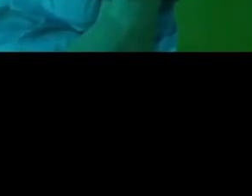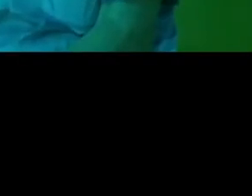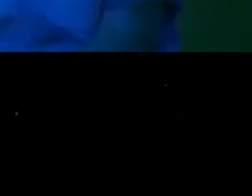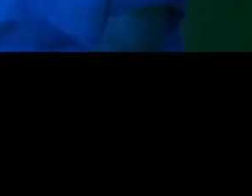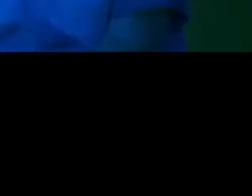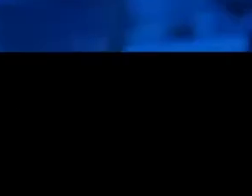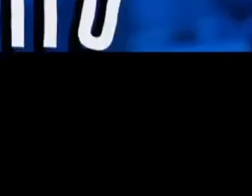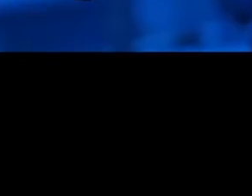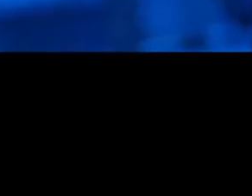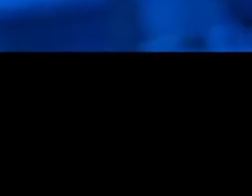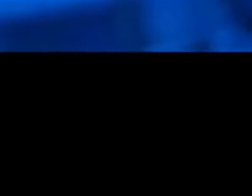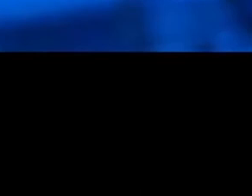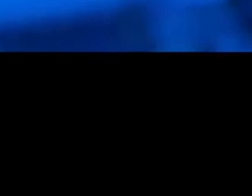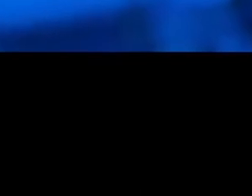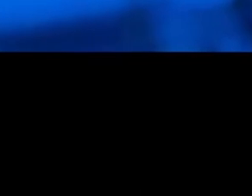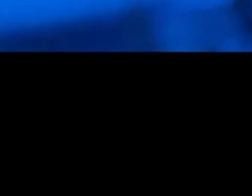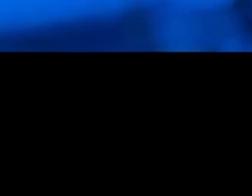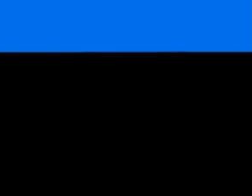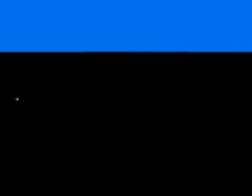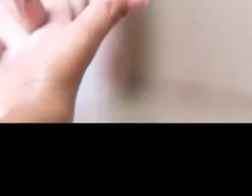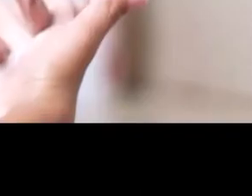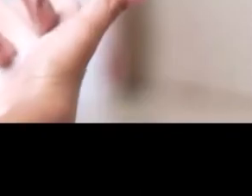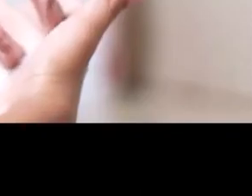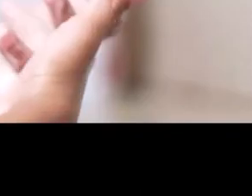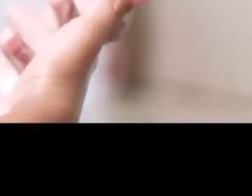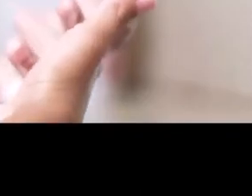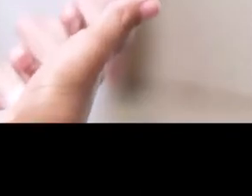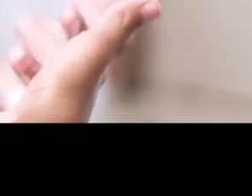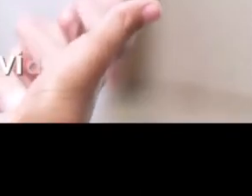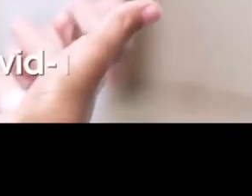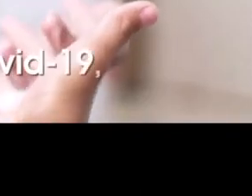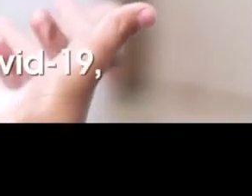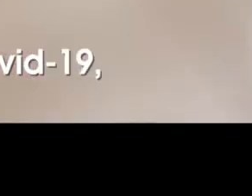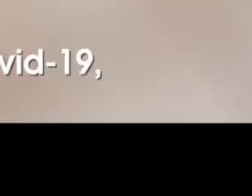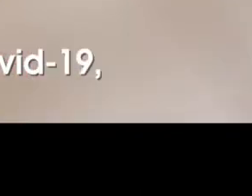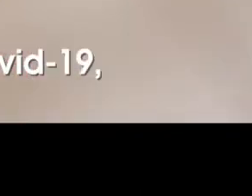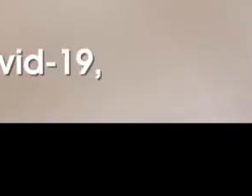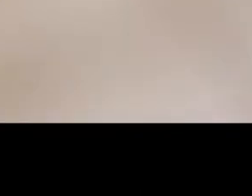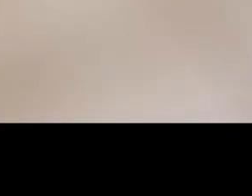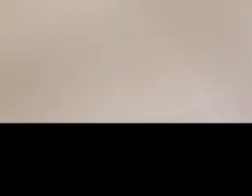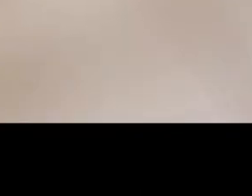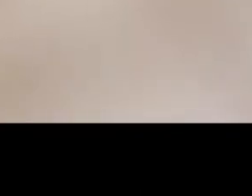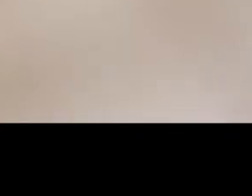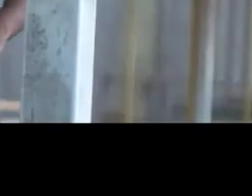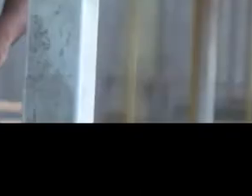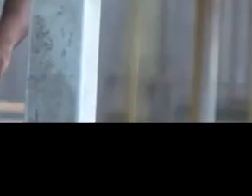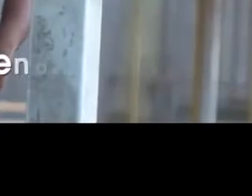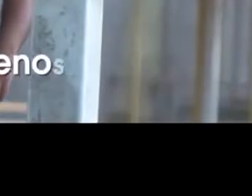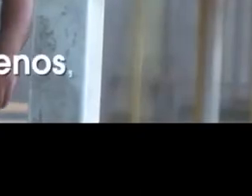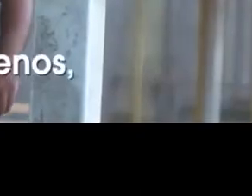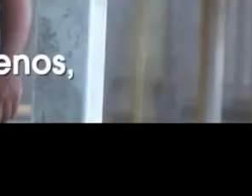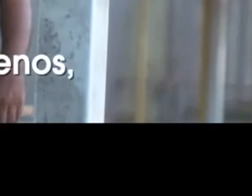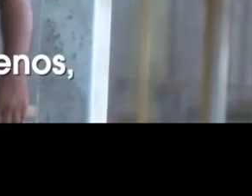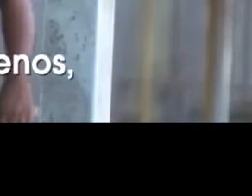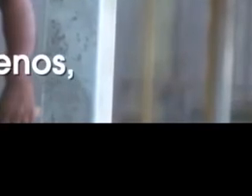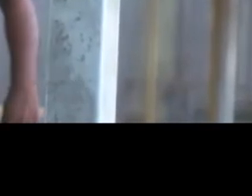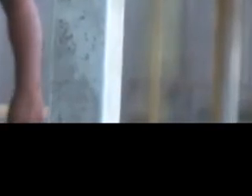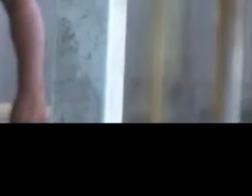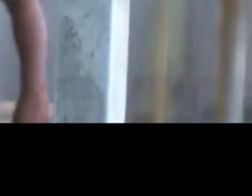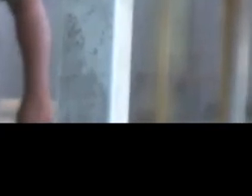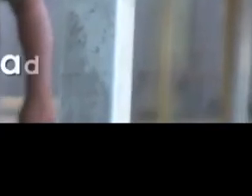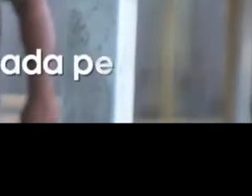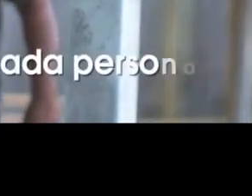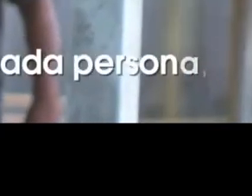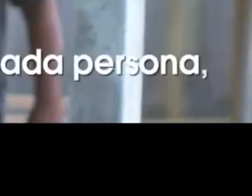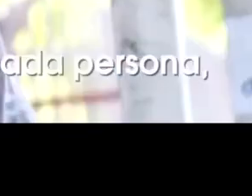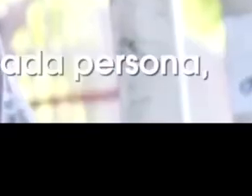harto de los labios así el mito para evitar el contagio del hobby 19 procuremos mantener al menos un